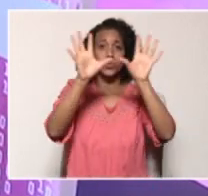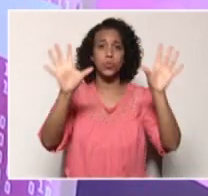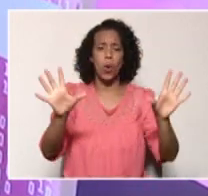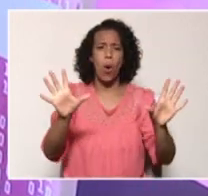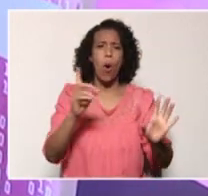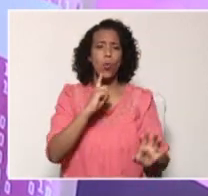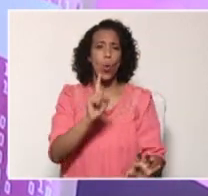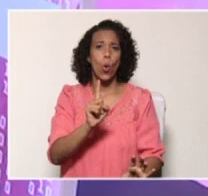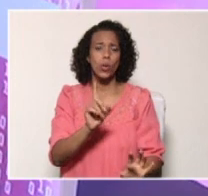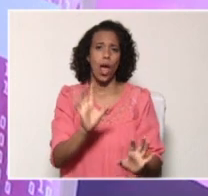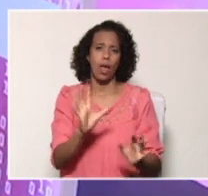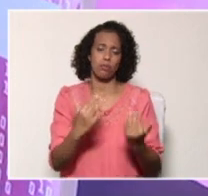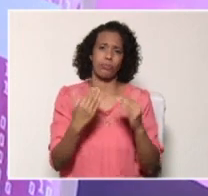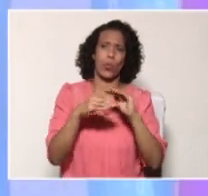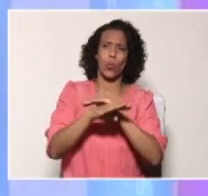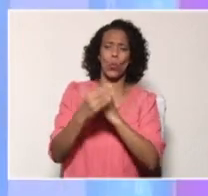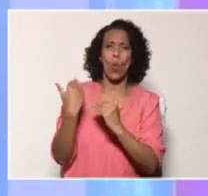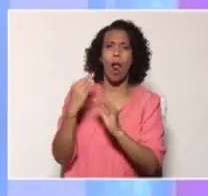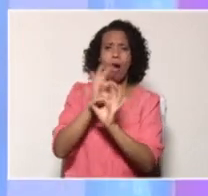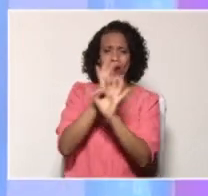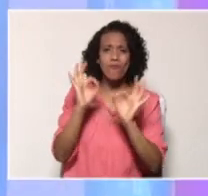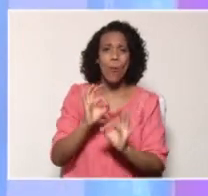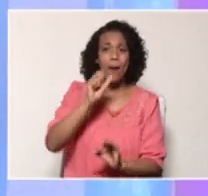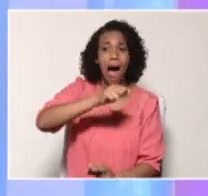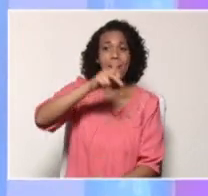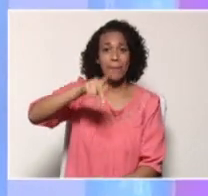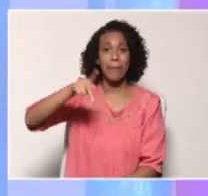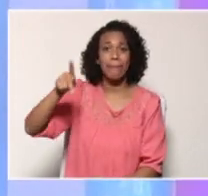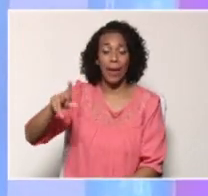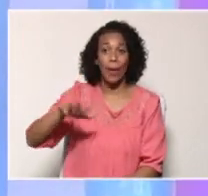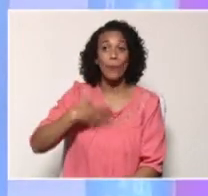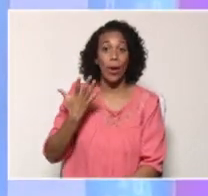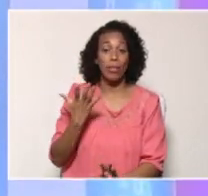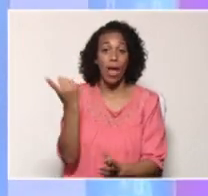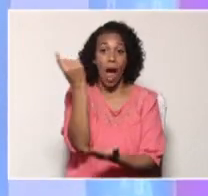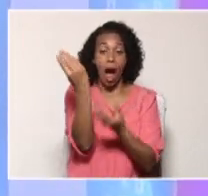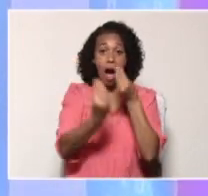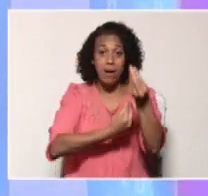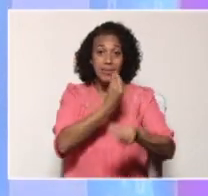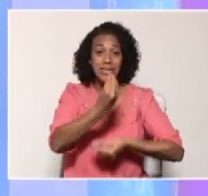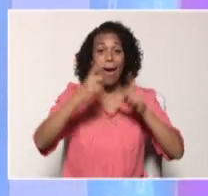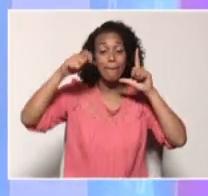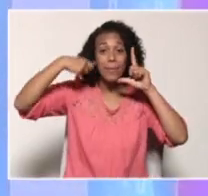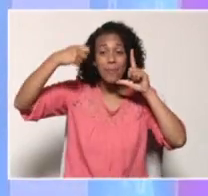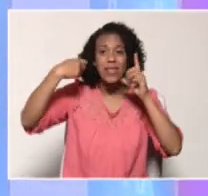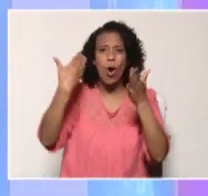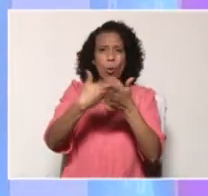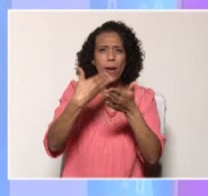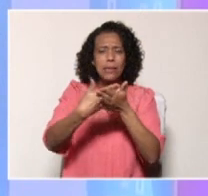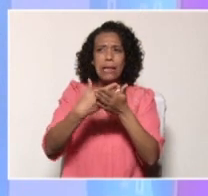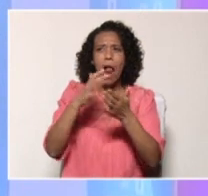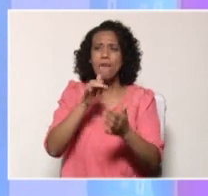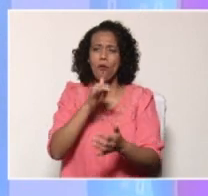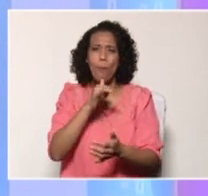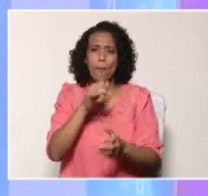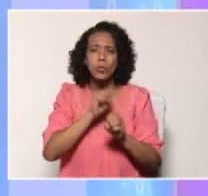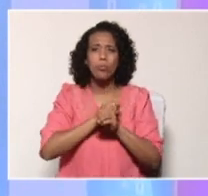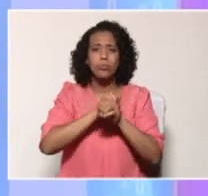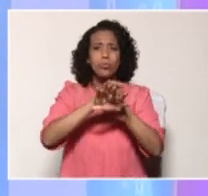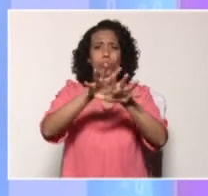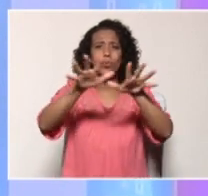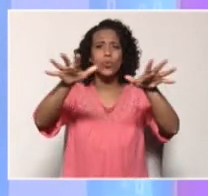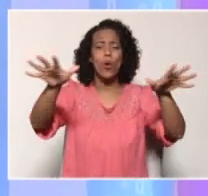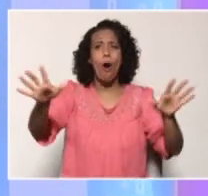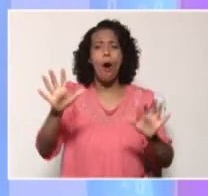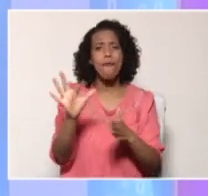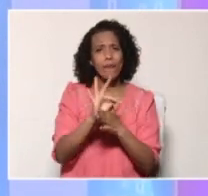mucho menos a formatos de salida. Con esta aplicación podemos realizar videos documentales para extenderse